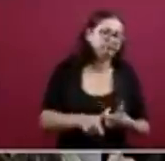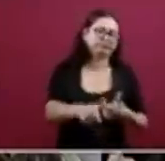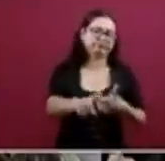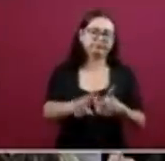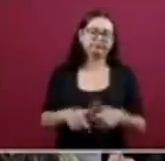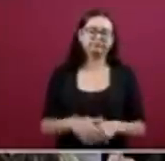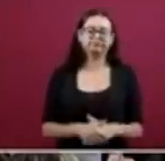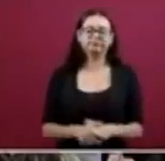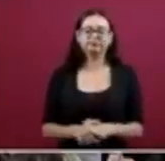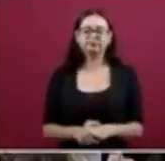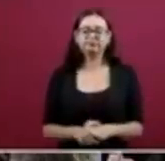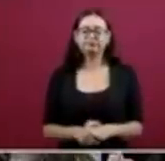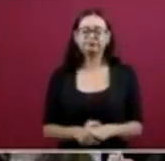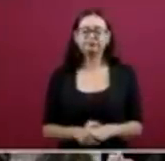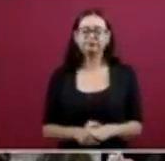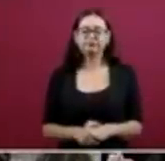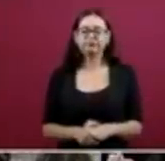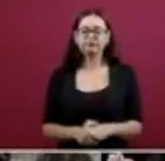Y